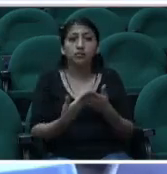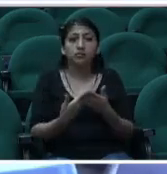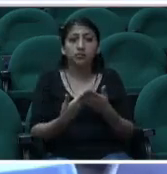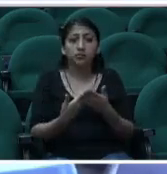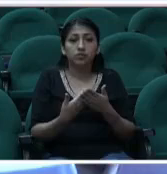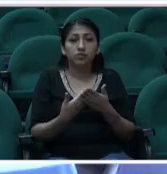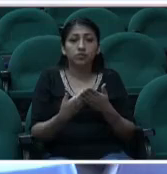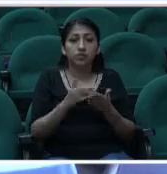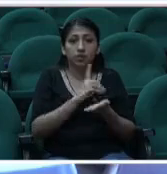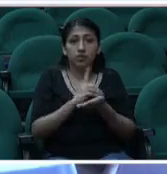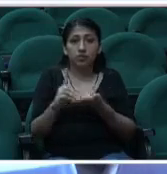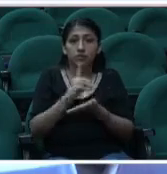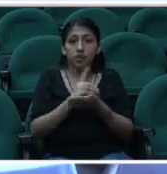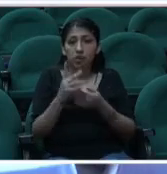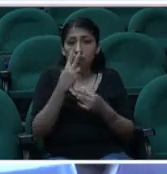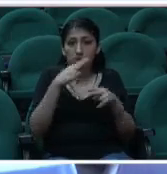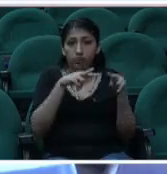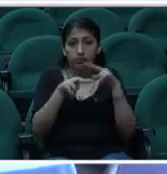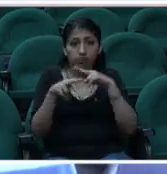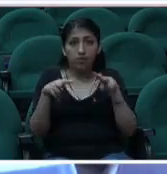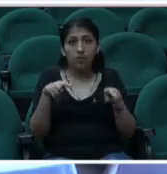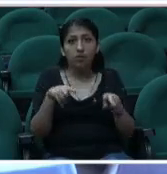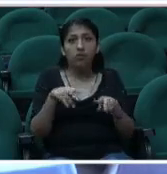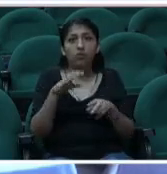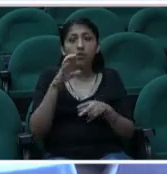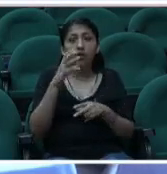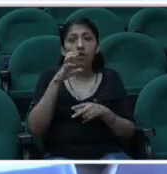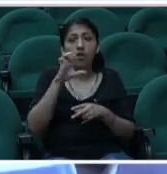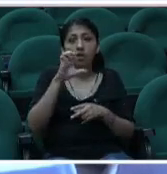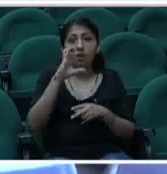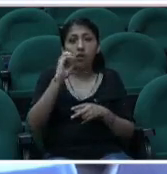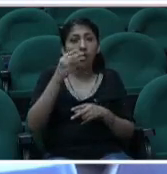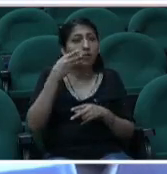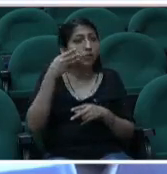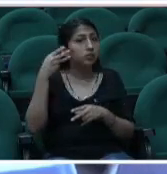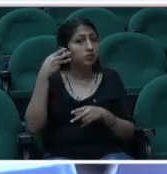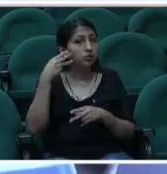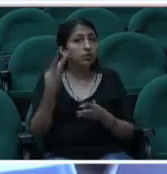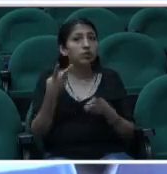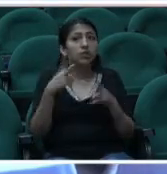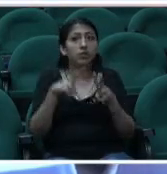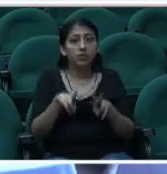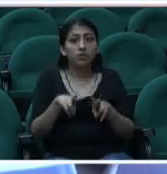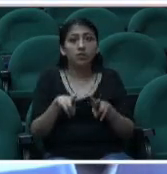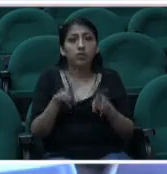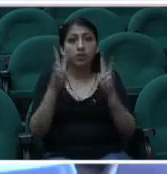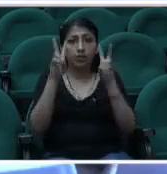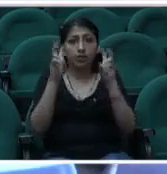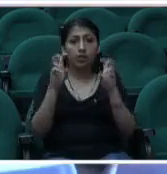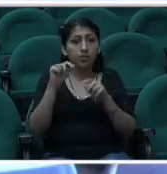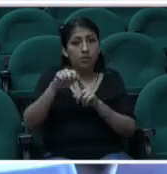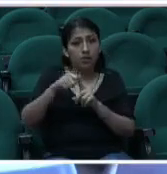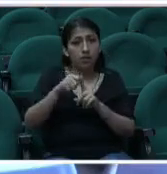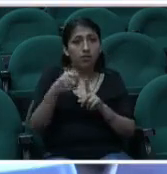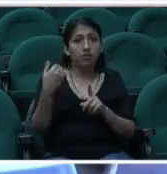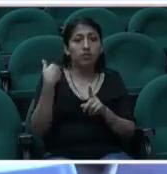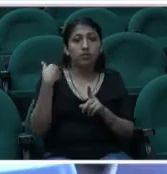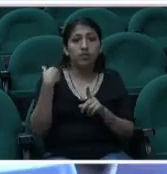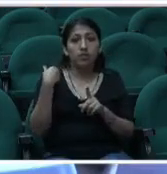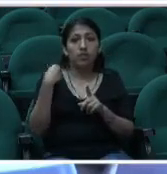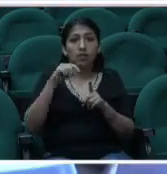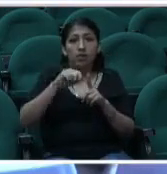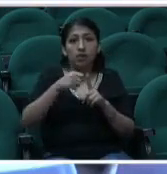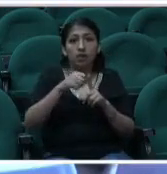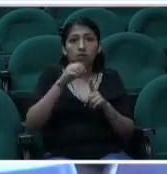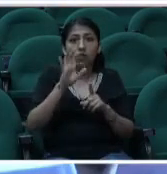el semanario el observador de la plataforma de eco masónico y por supuesto también en el tema radial como hemos confundido que